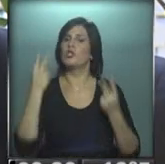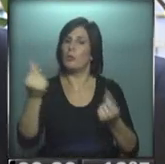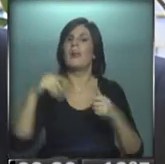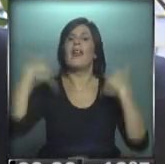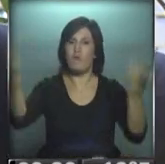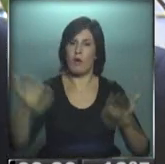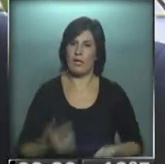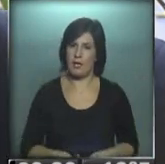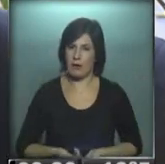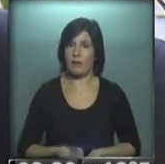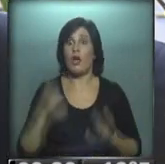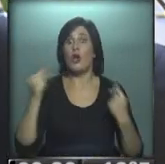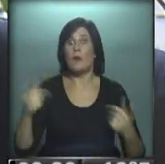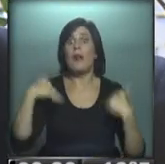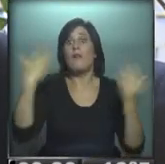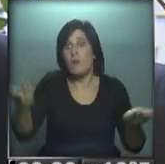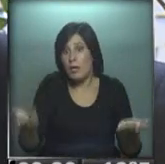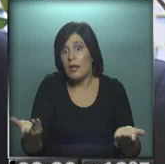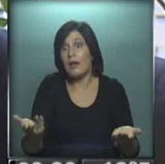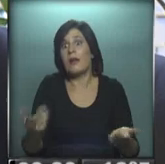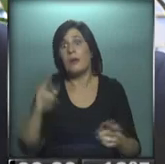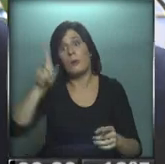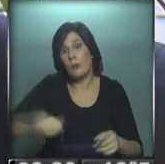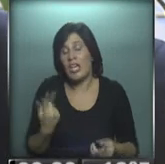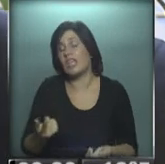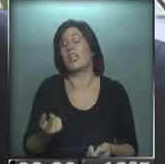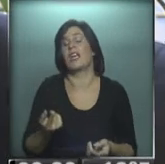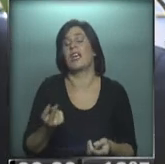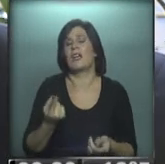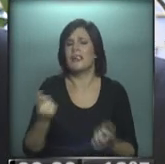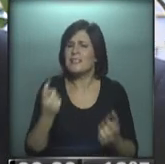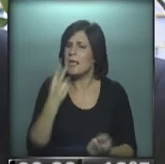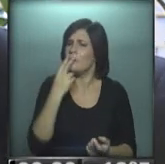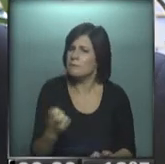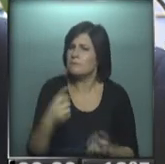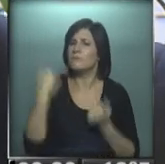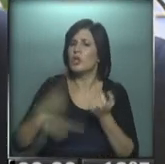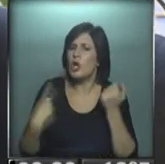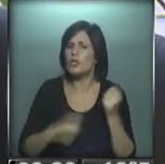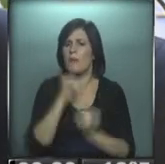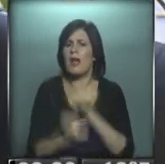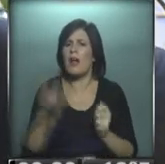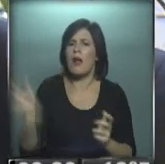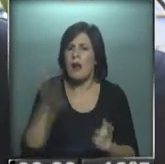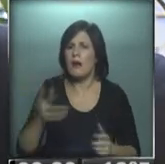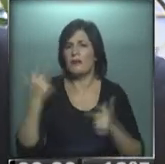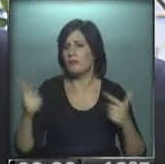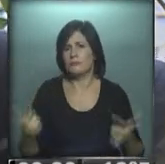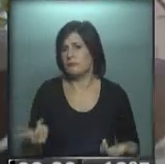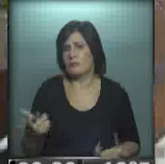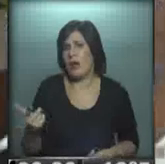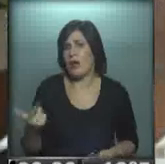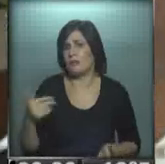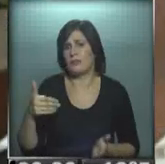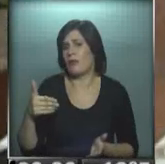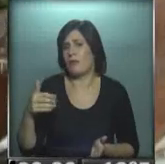generando un déficit en la balanza energética comercial de varios miles de millones de dólares en los últimos